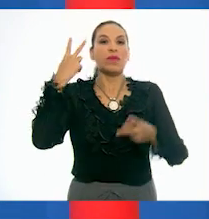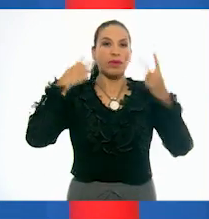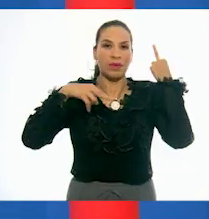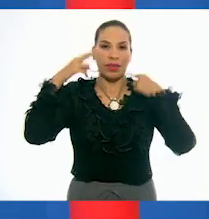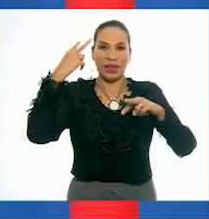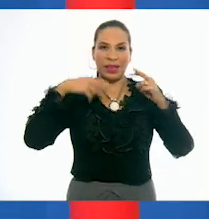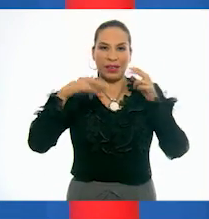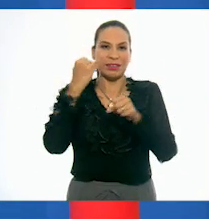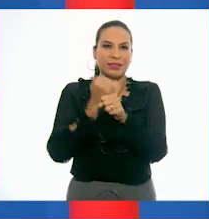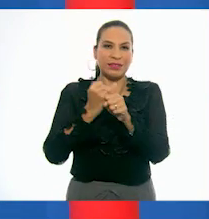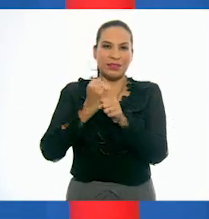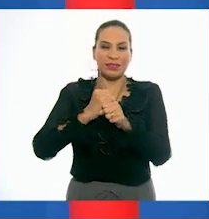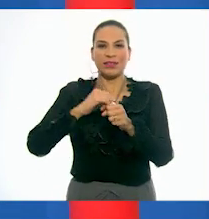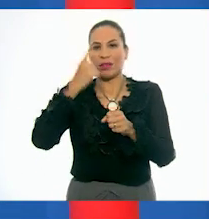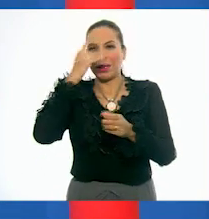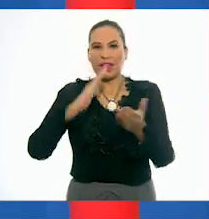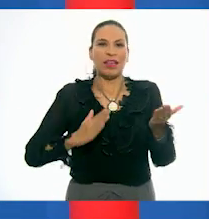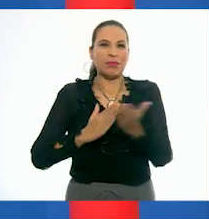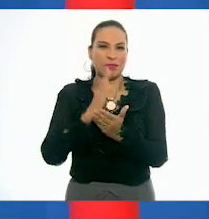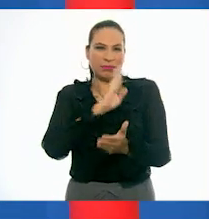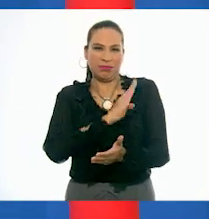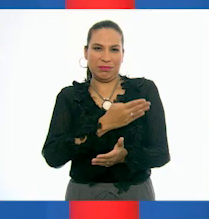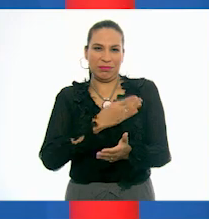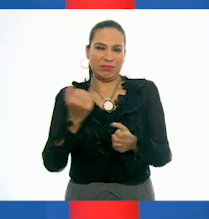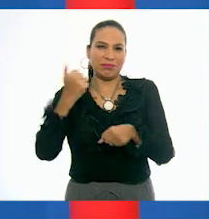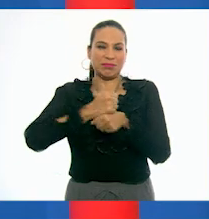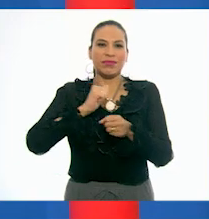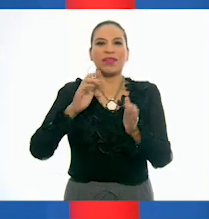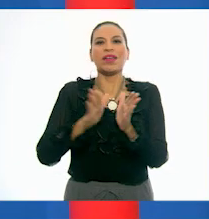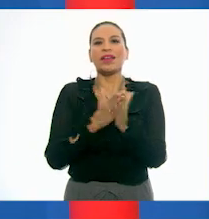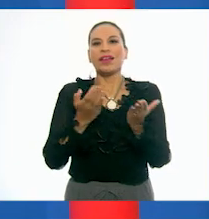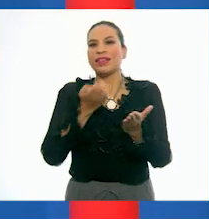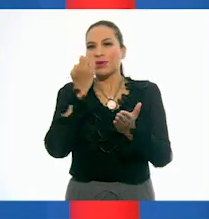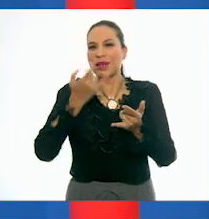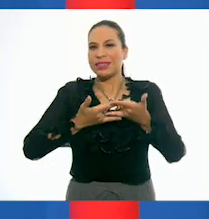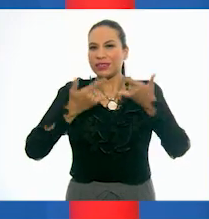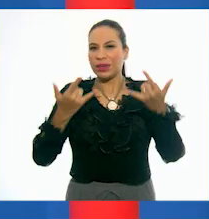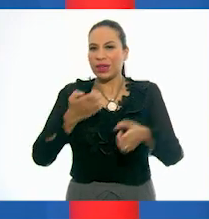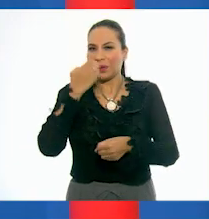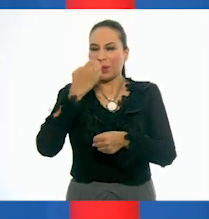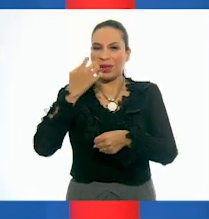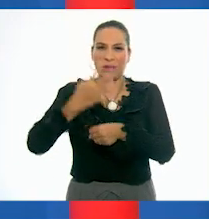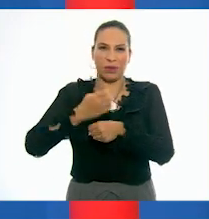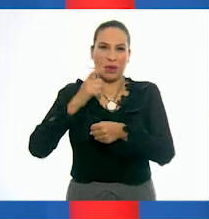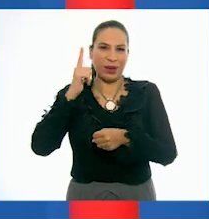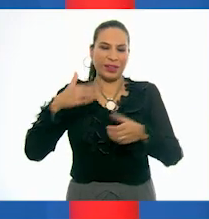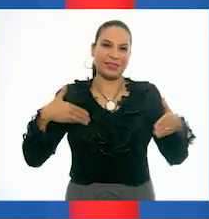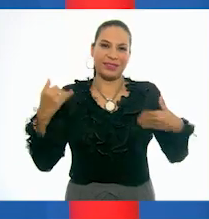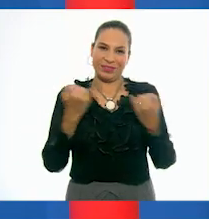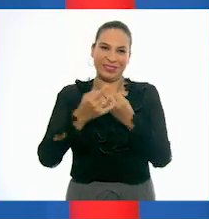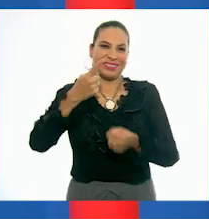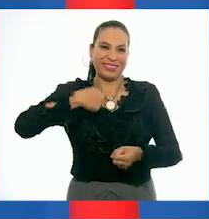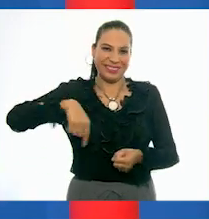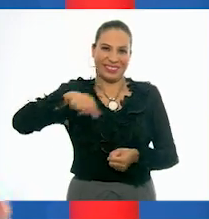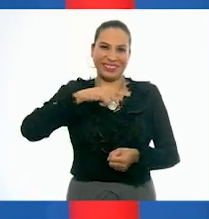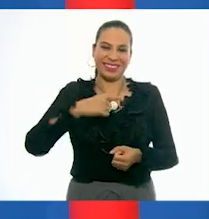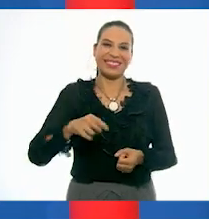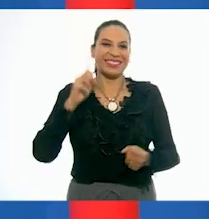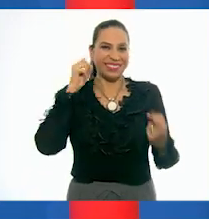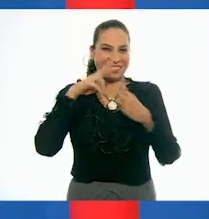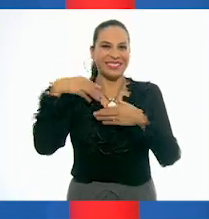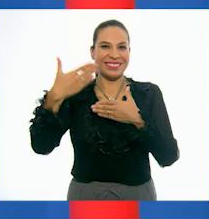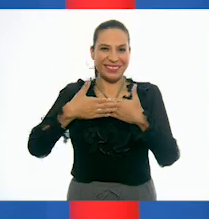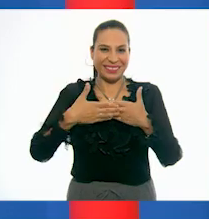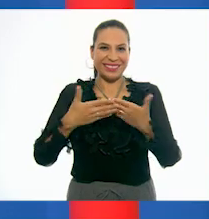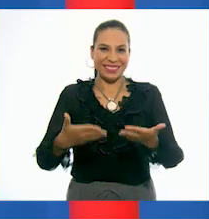de exploración a la conquista, repaso, historia de cuarto grado. Espero lo hayan disfrutado tanto como nosotras y nos vemos